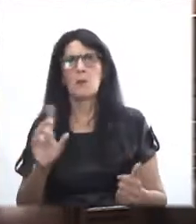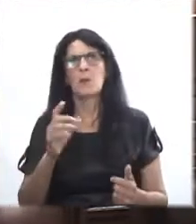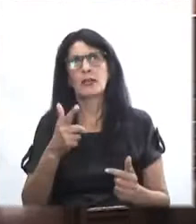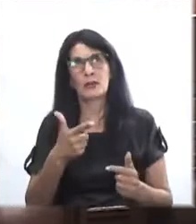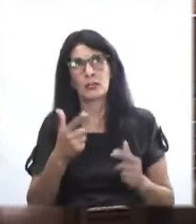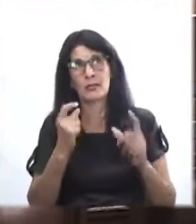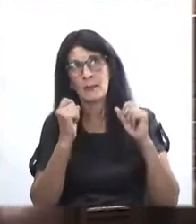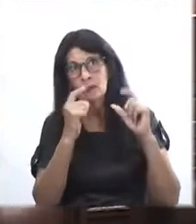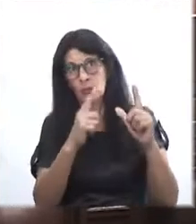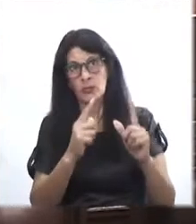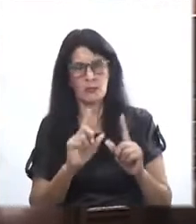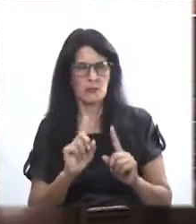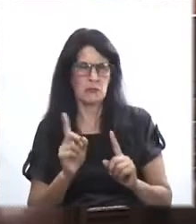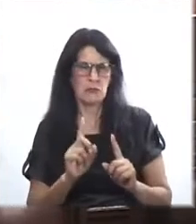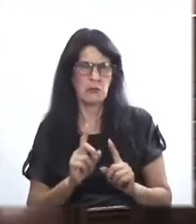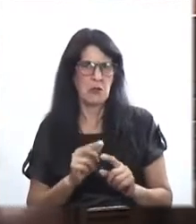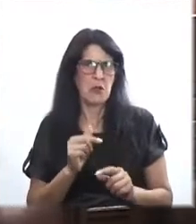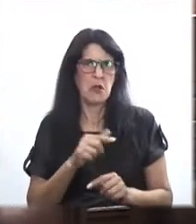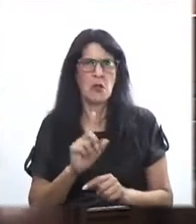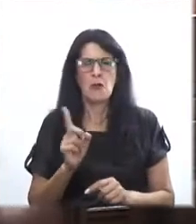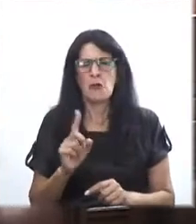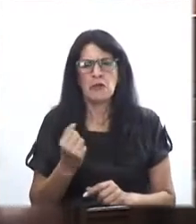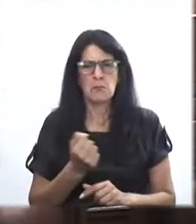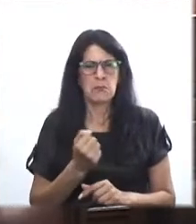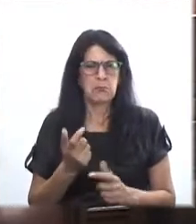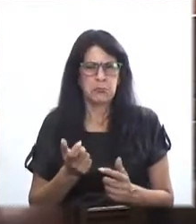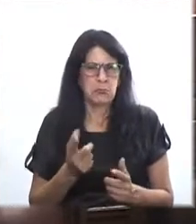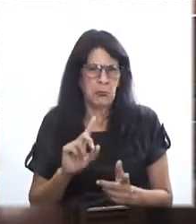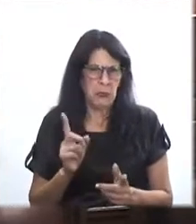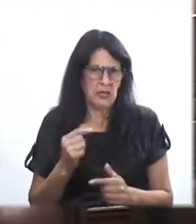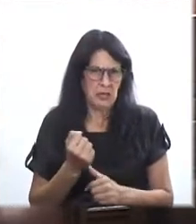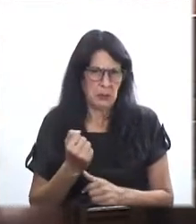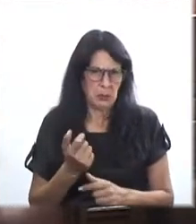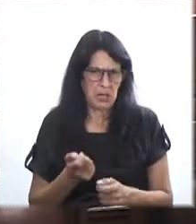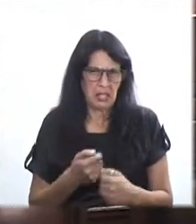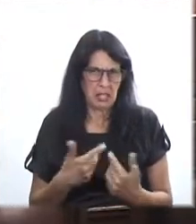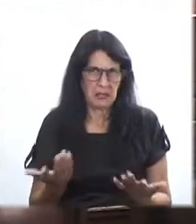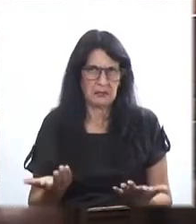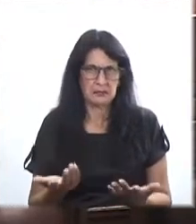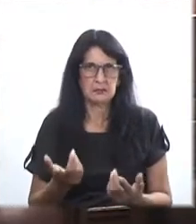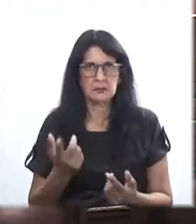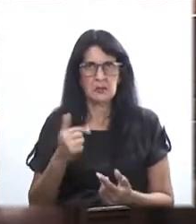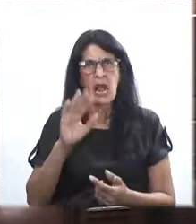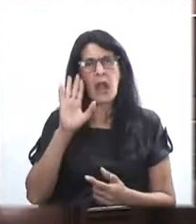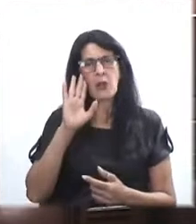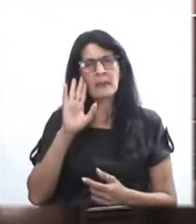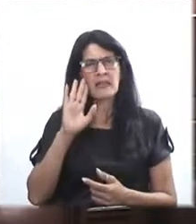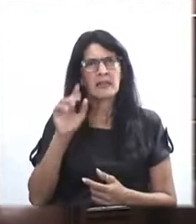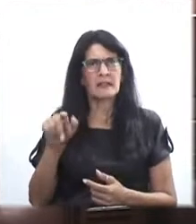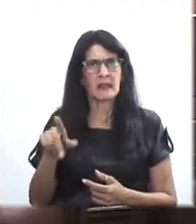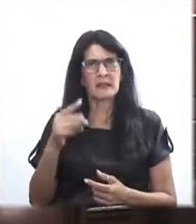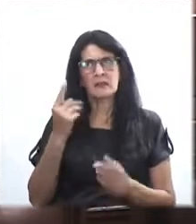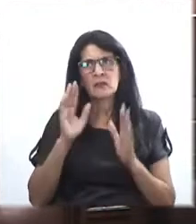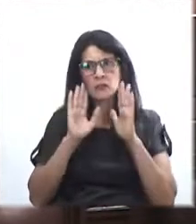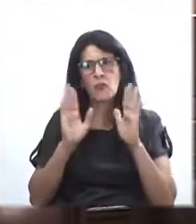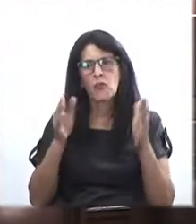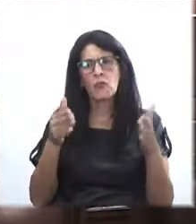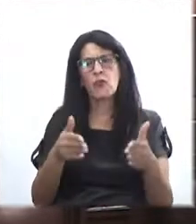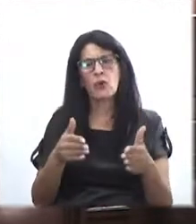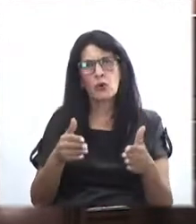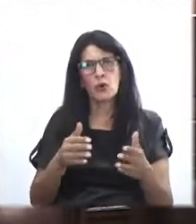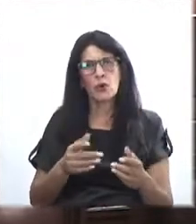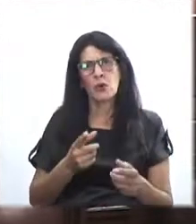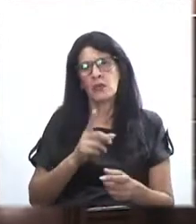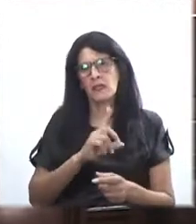personería jurídica. A los militares ni les importaba si tenía personería jurídica. A los militares les importaba que ese era un foco de resistencia